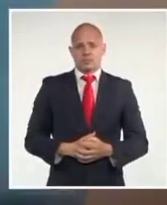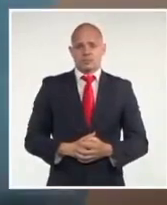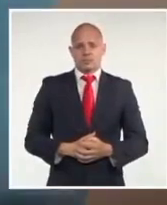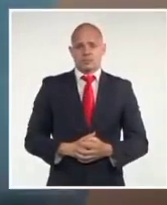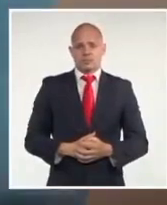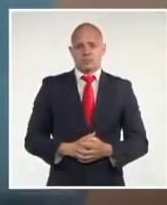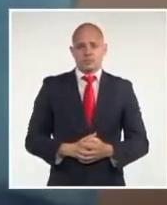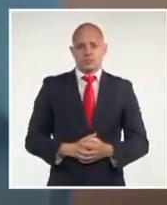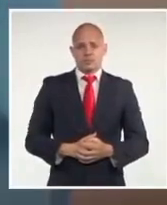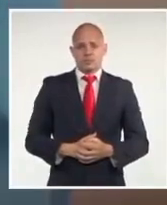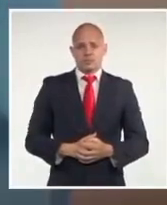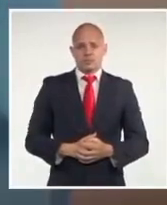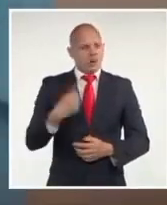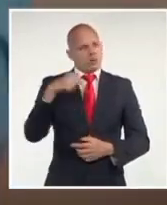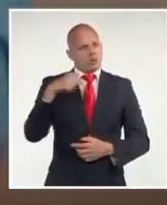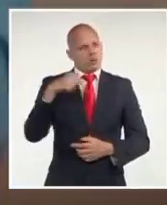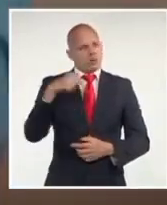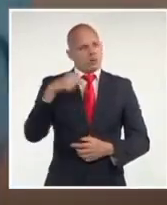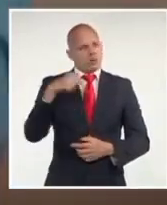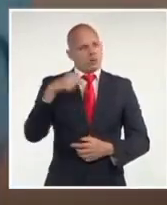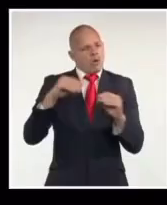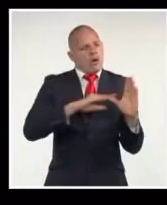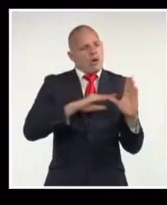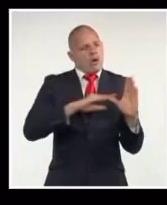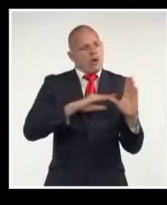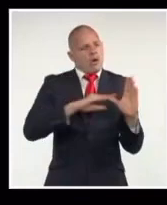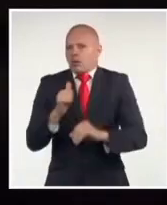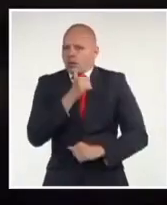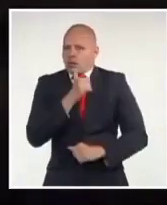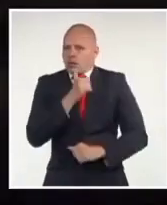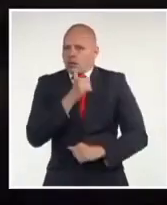Y trabajamos mucho, realmente.